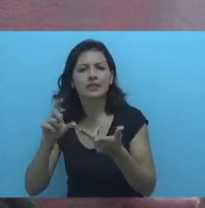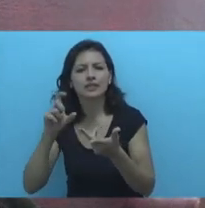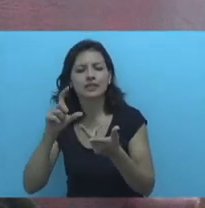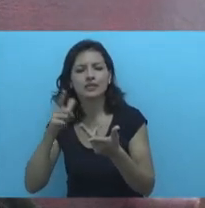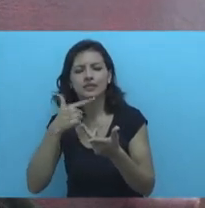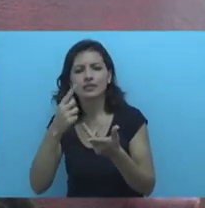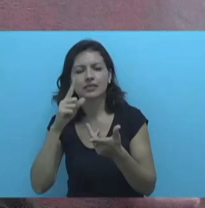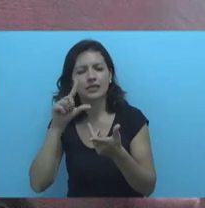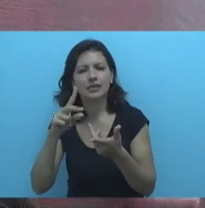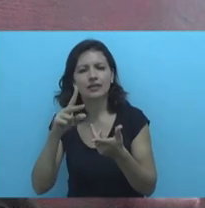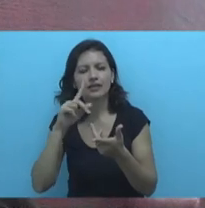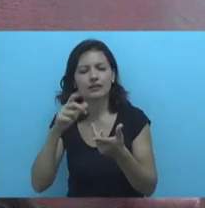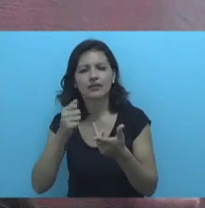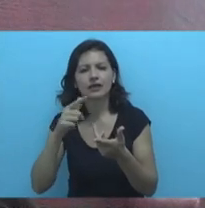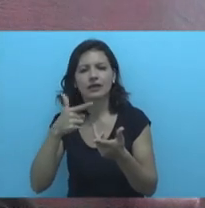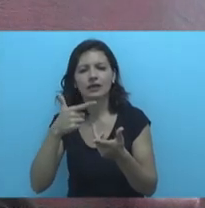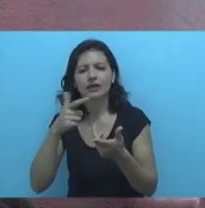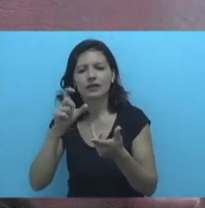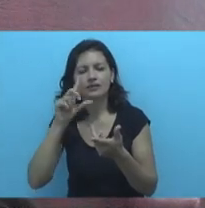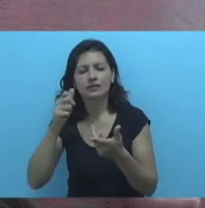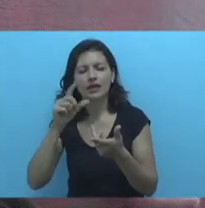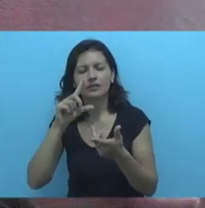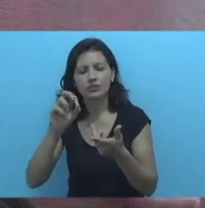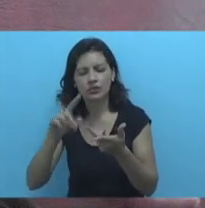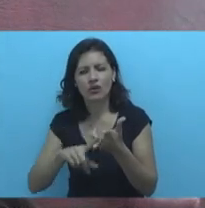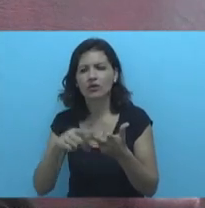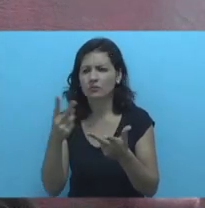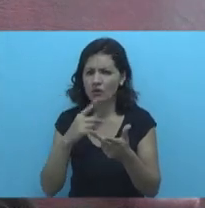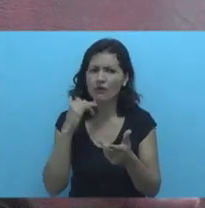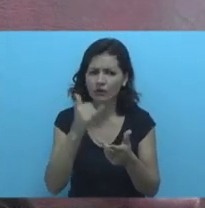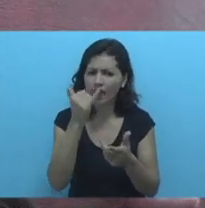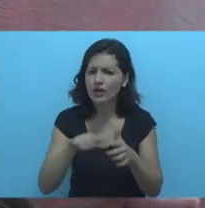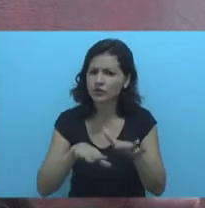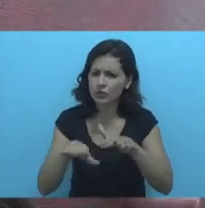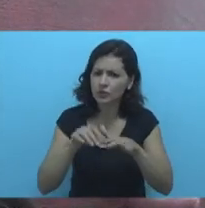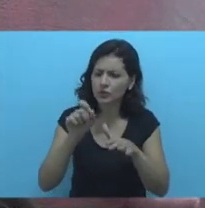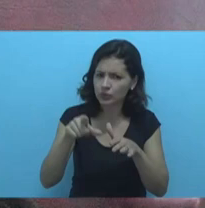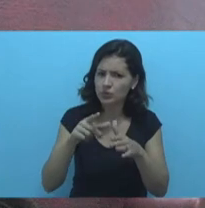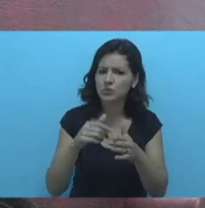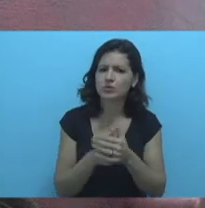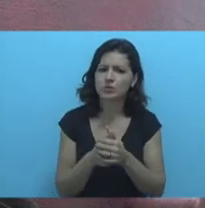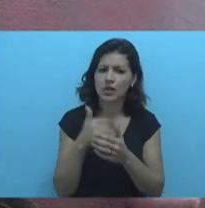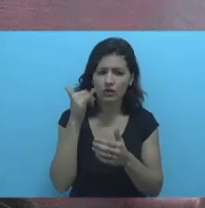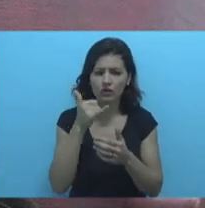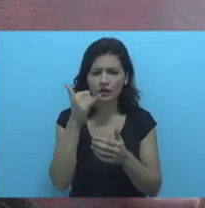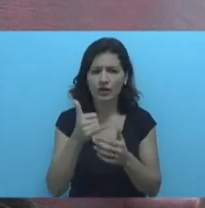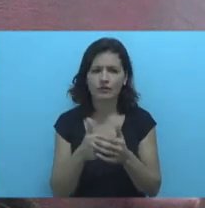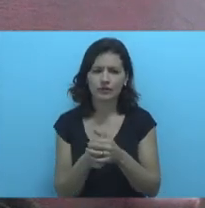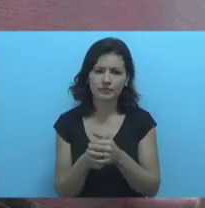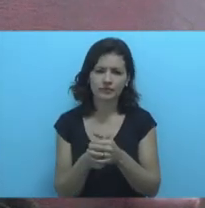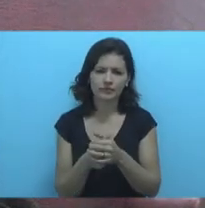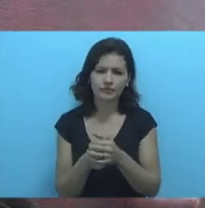con absoluta generosidad, lo que nos permitía saber que, cómo estaba su escuadro de